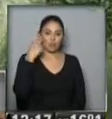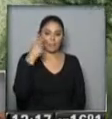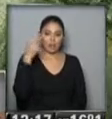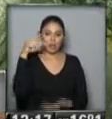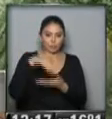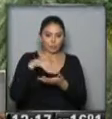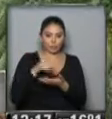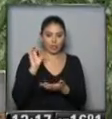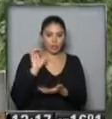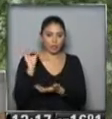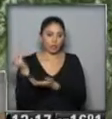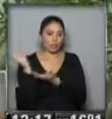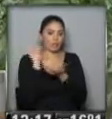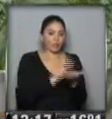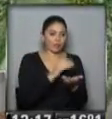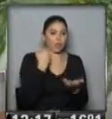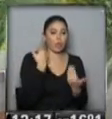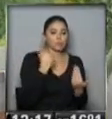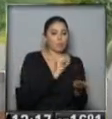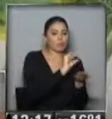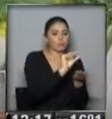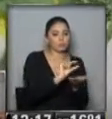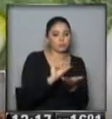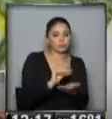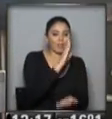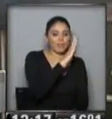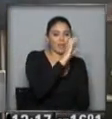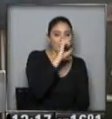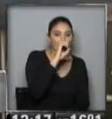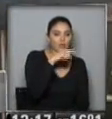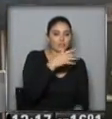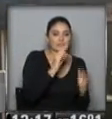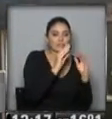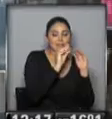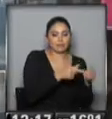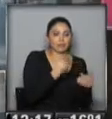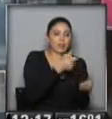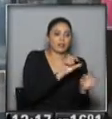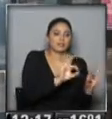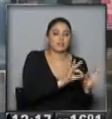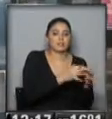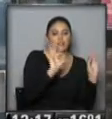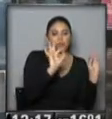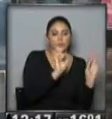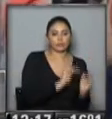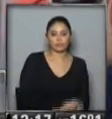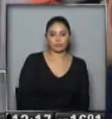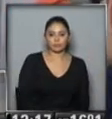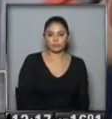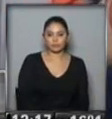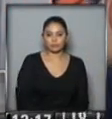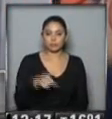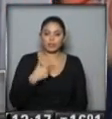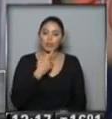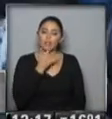le permitió seguir pagando sus deudas y salvar a 3 bancos en riesgo de quiebra. En Lisboa responden que seguirán adelante con